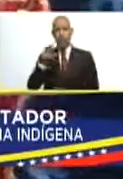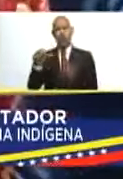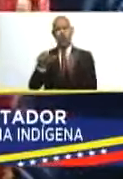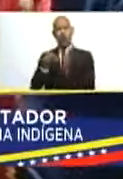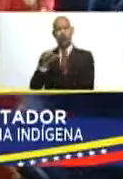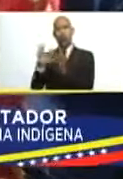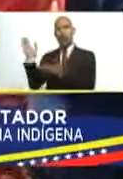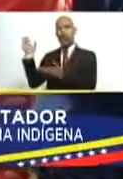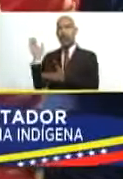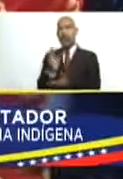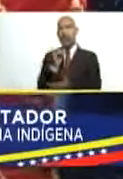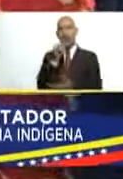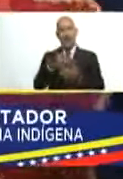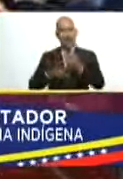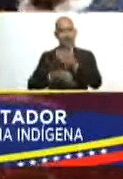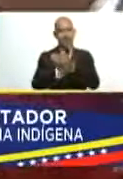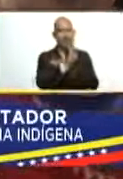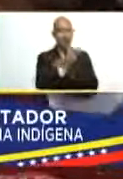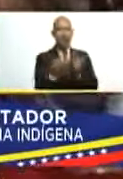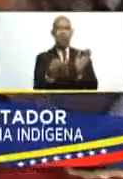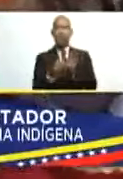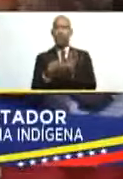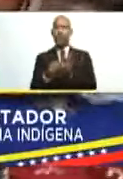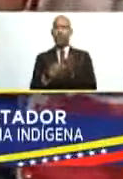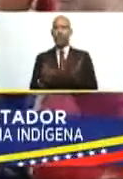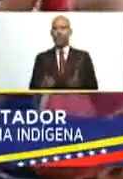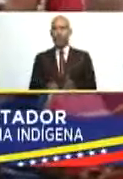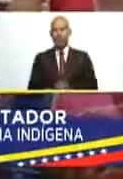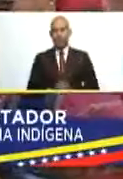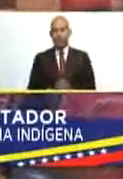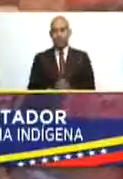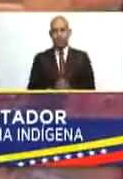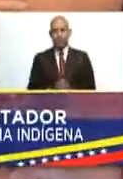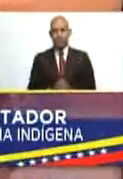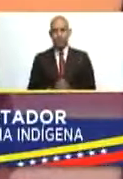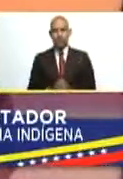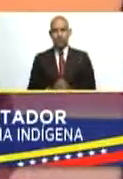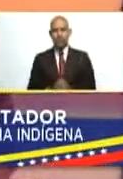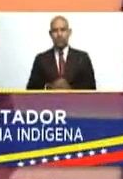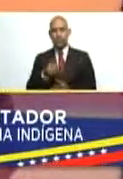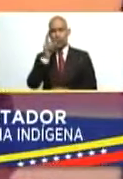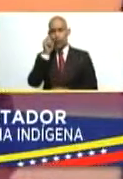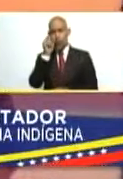dónde vamos. A Requena, a Casimira,